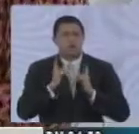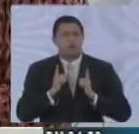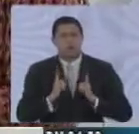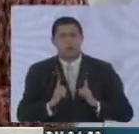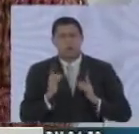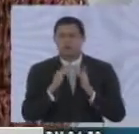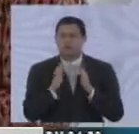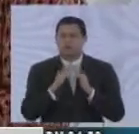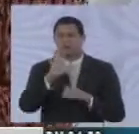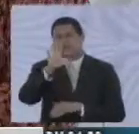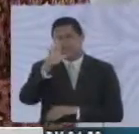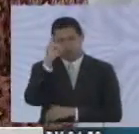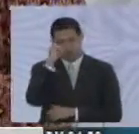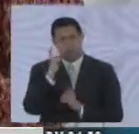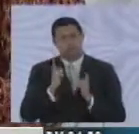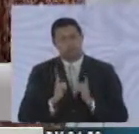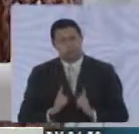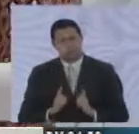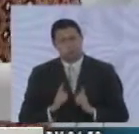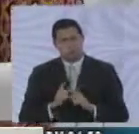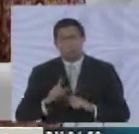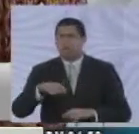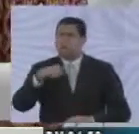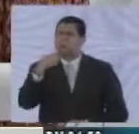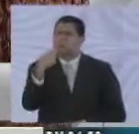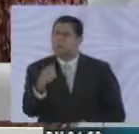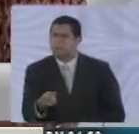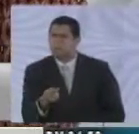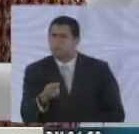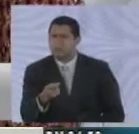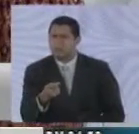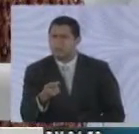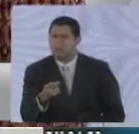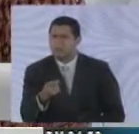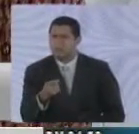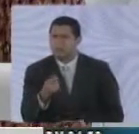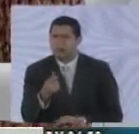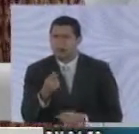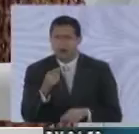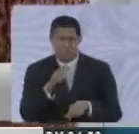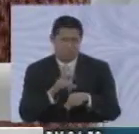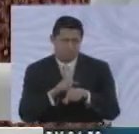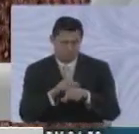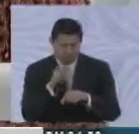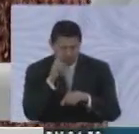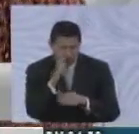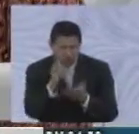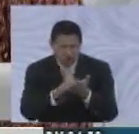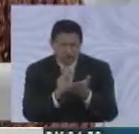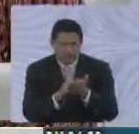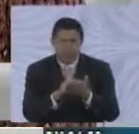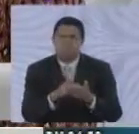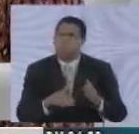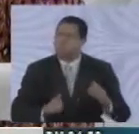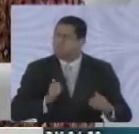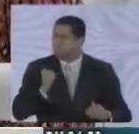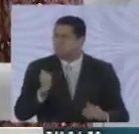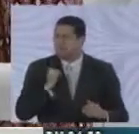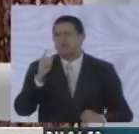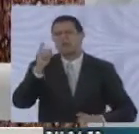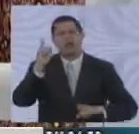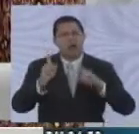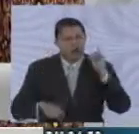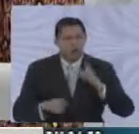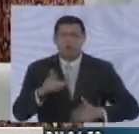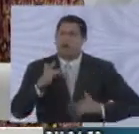en casa durante 5 días, pero inmediatamente después del primer control, honestamente el paciente puede realizar algunas